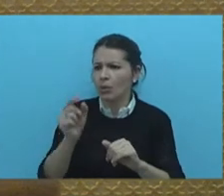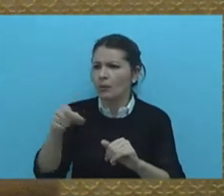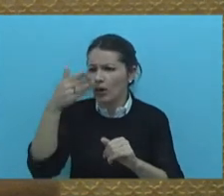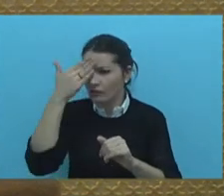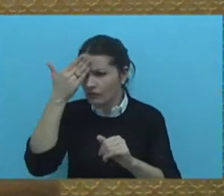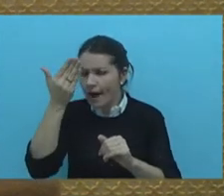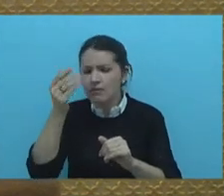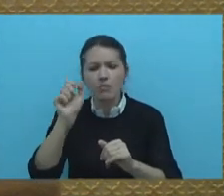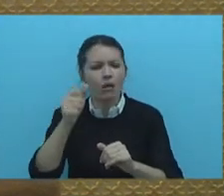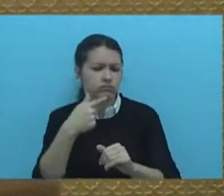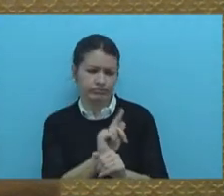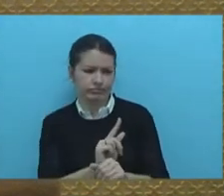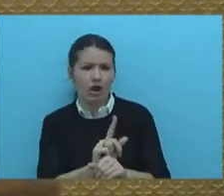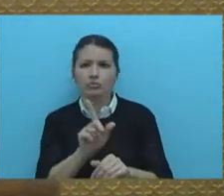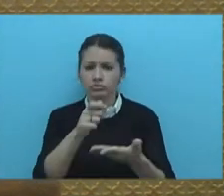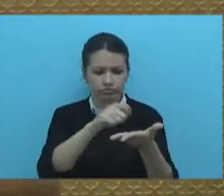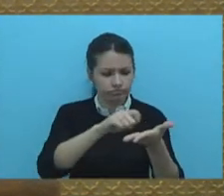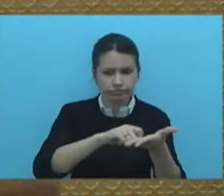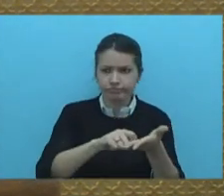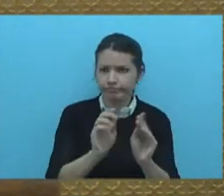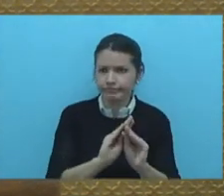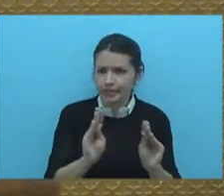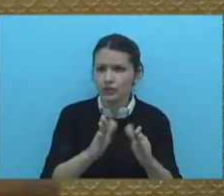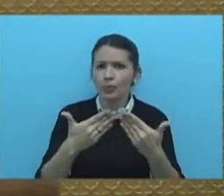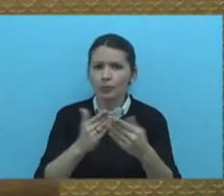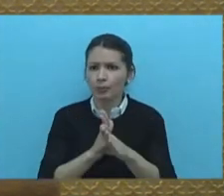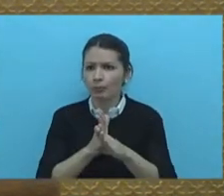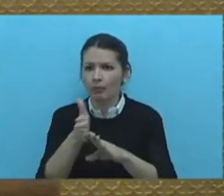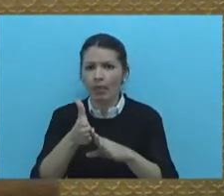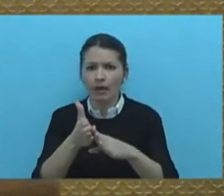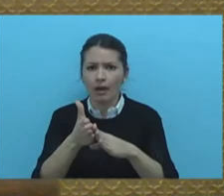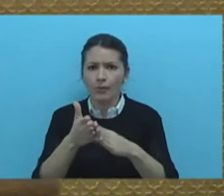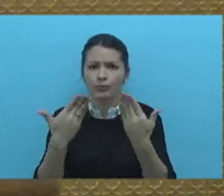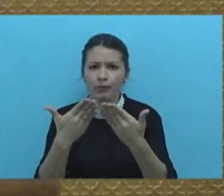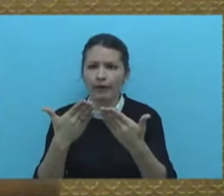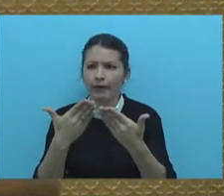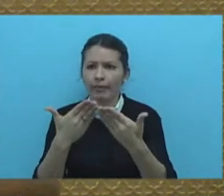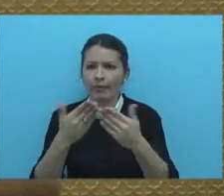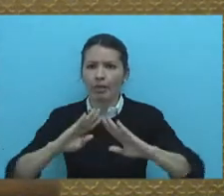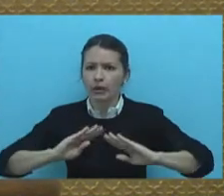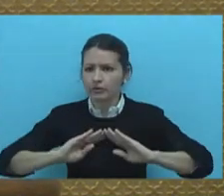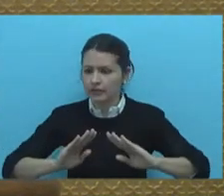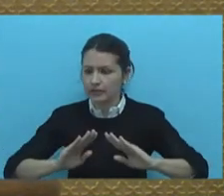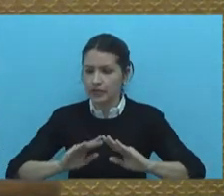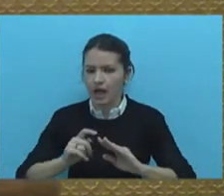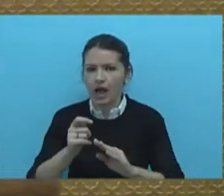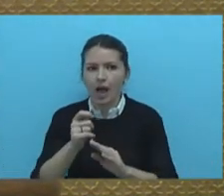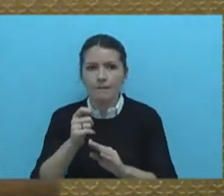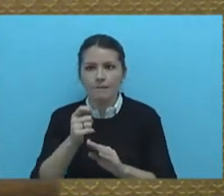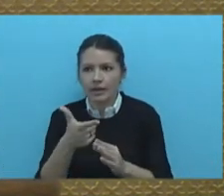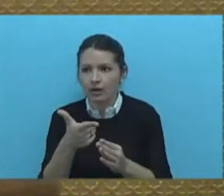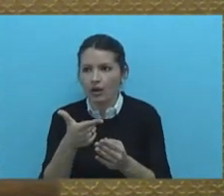ya al tener el médico en la escuela, ya con el equipamiento y todo, ya te dan el certificado que se tiene que tener y demás cosas.